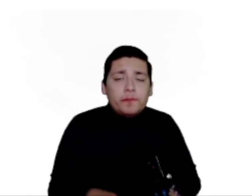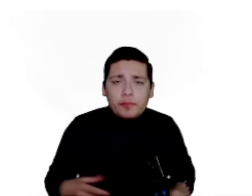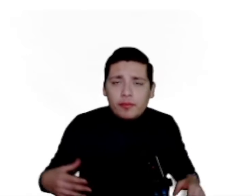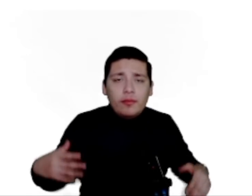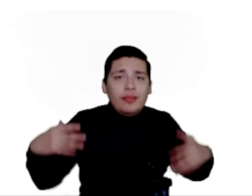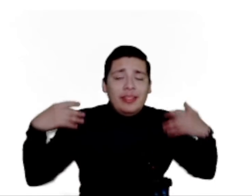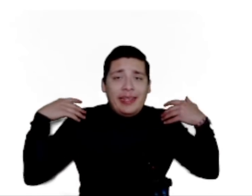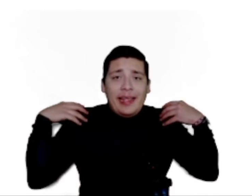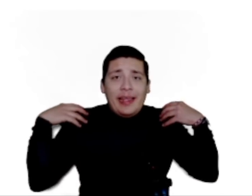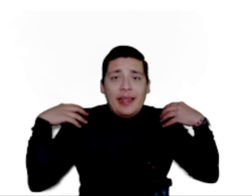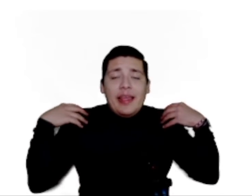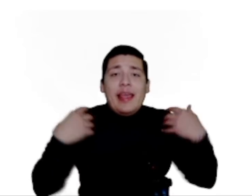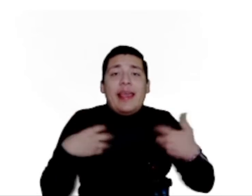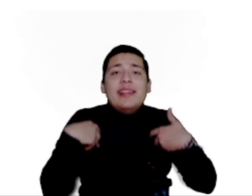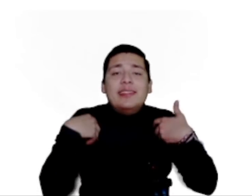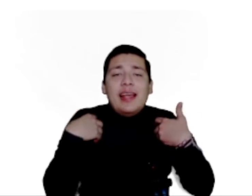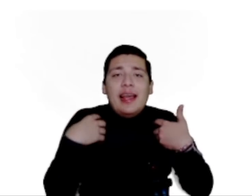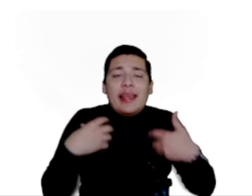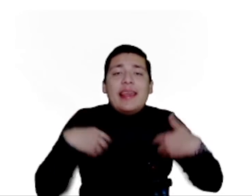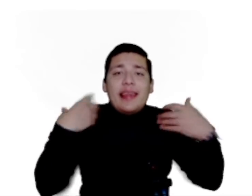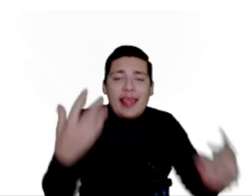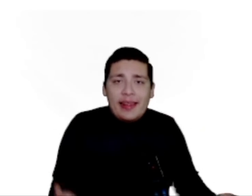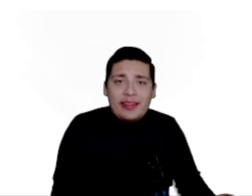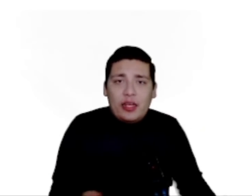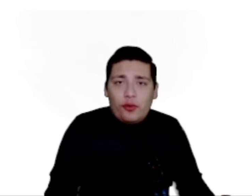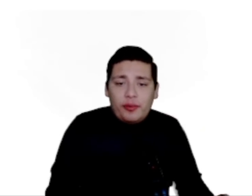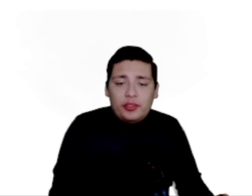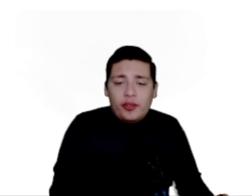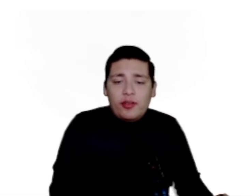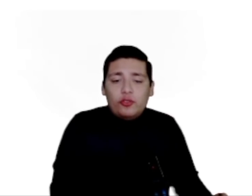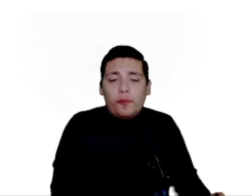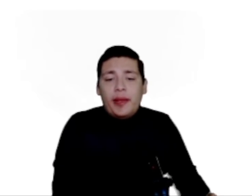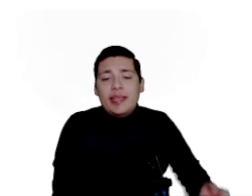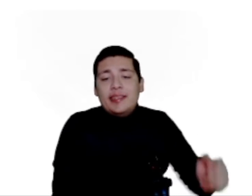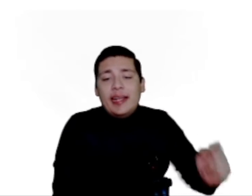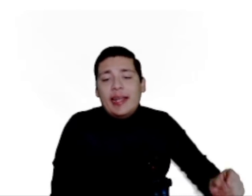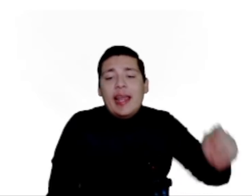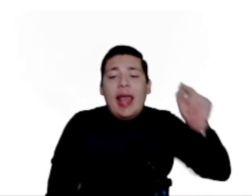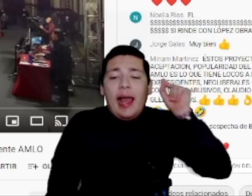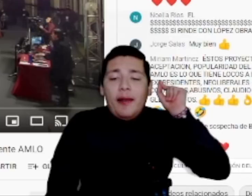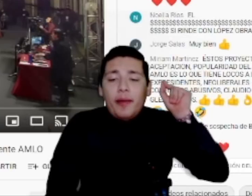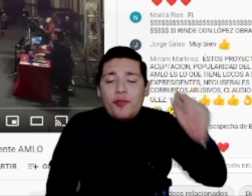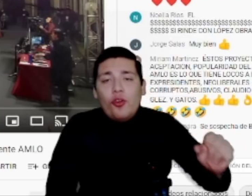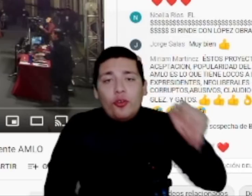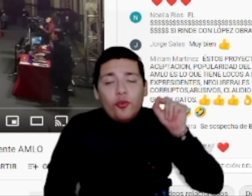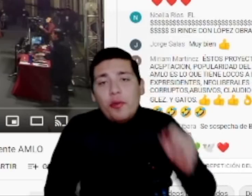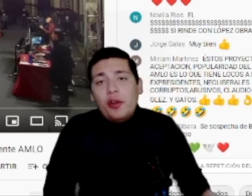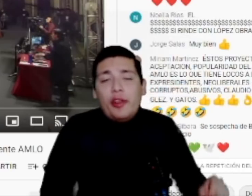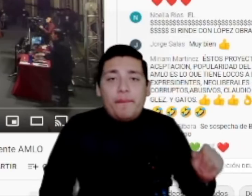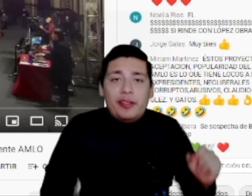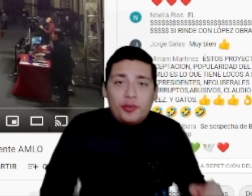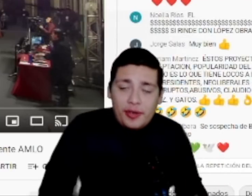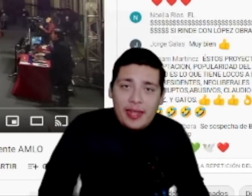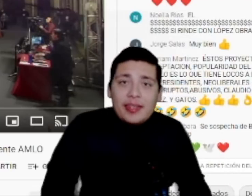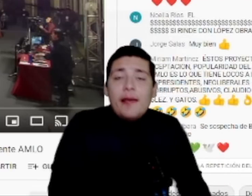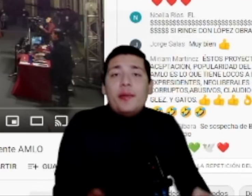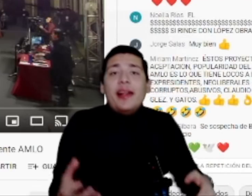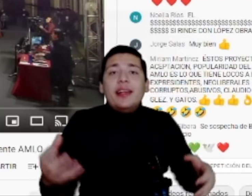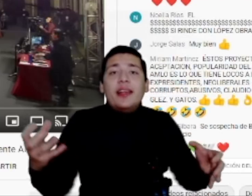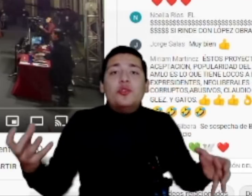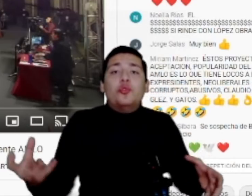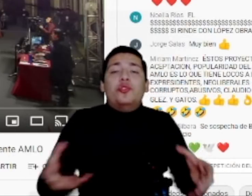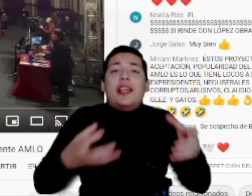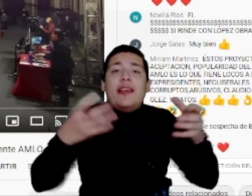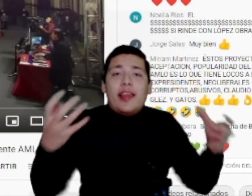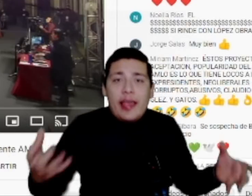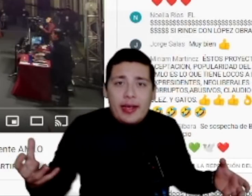testamento? Que esta idea de transformación en nuestro país llegue al mayor número de personas, para